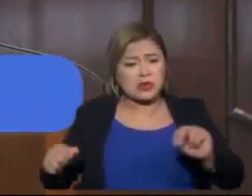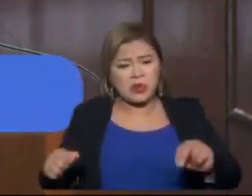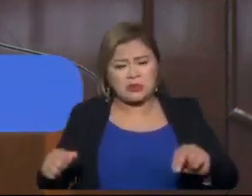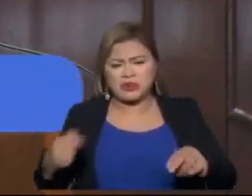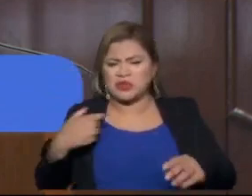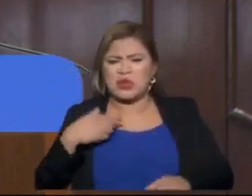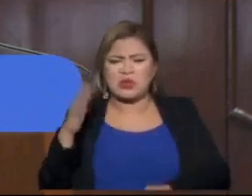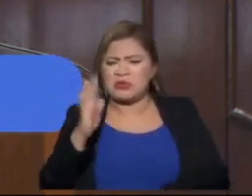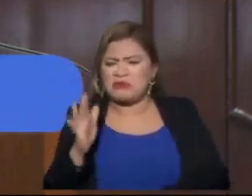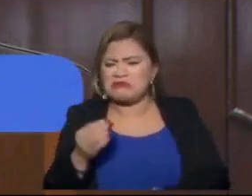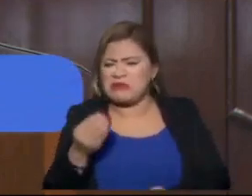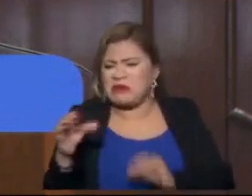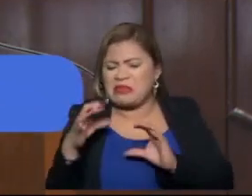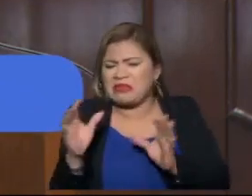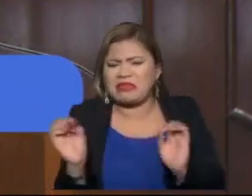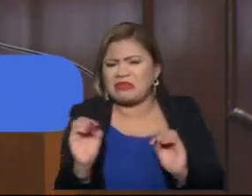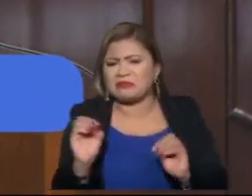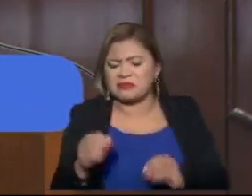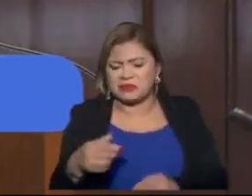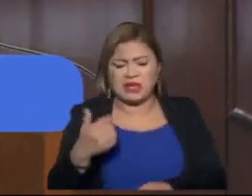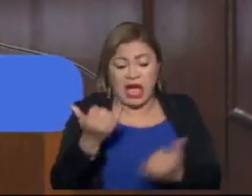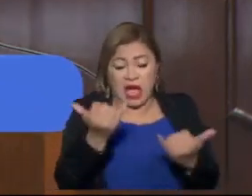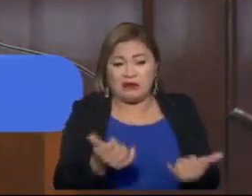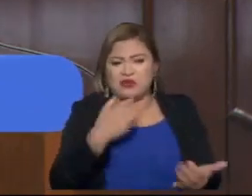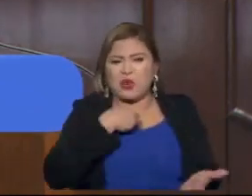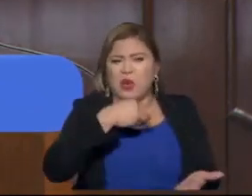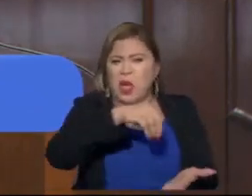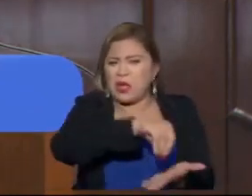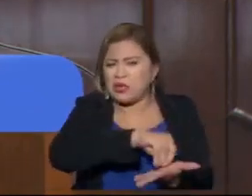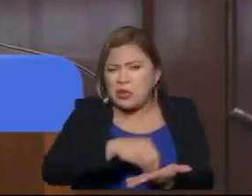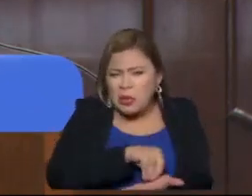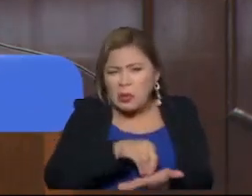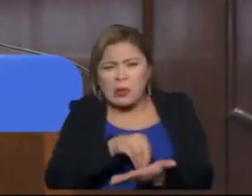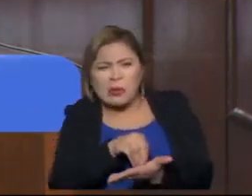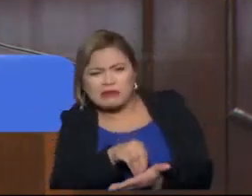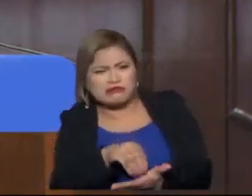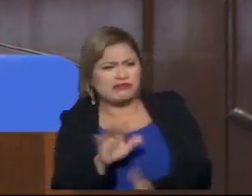En esto no he tenido duda ni vacilación.